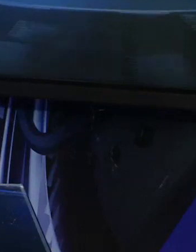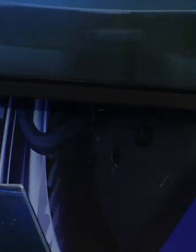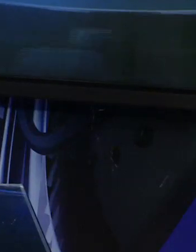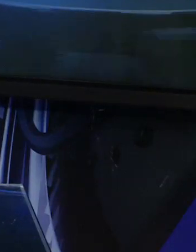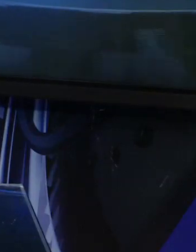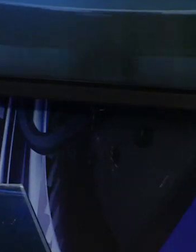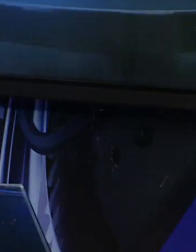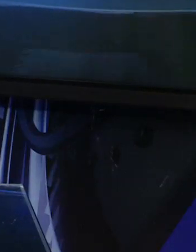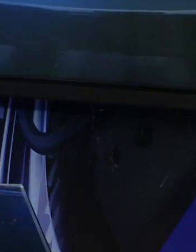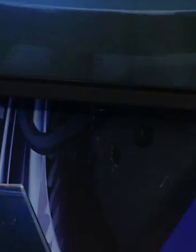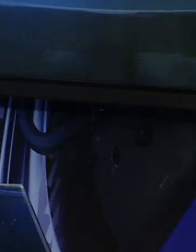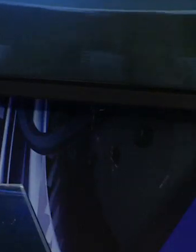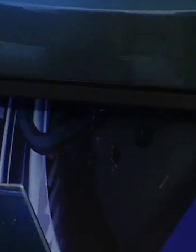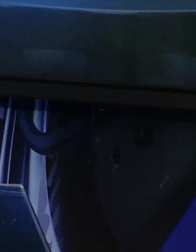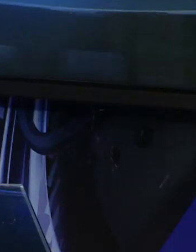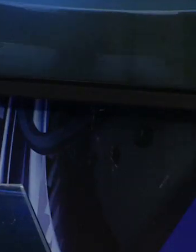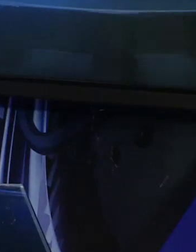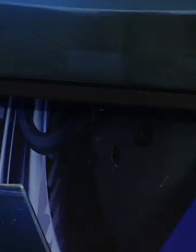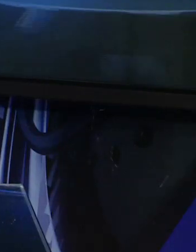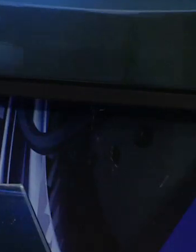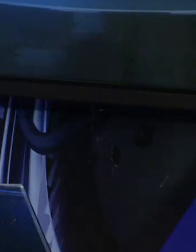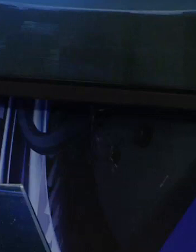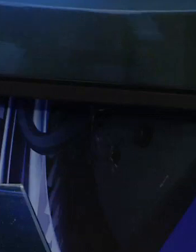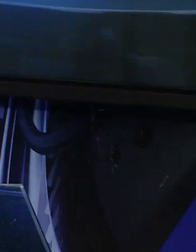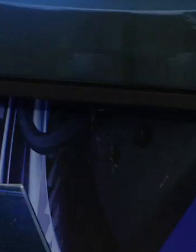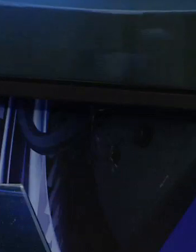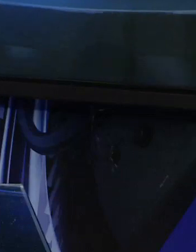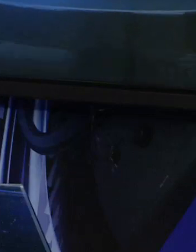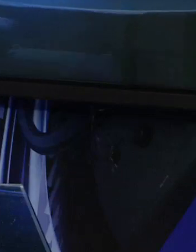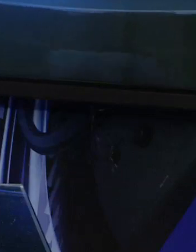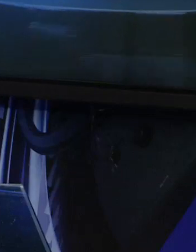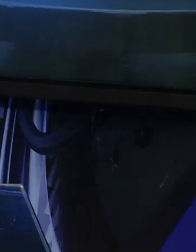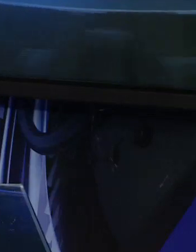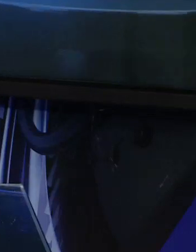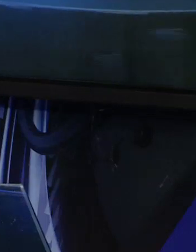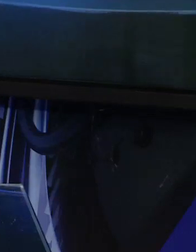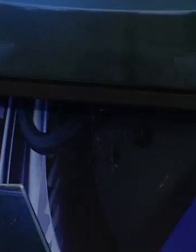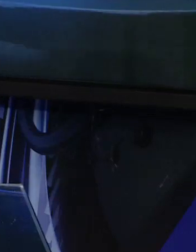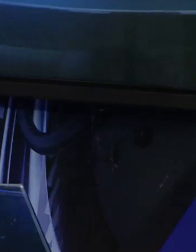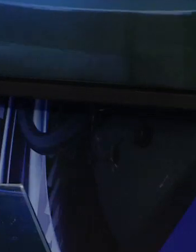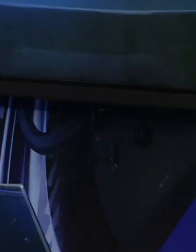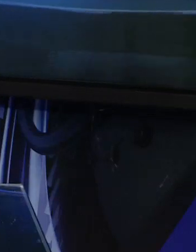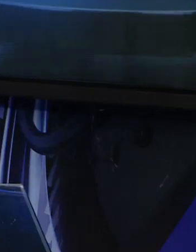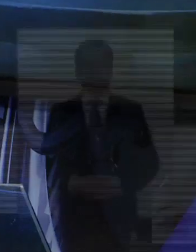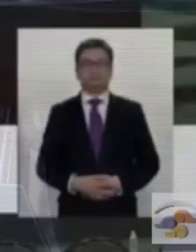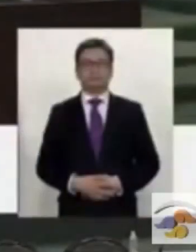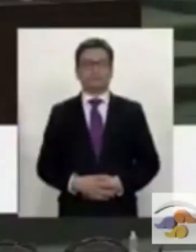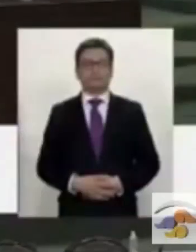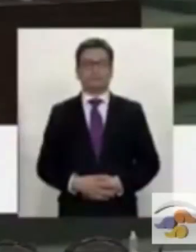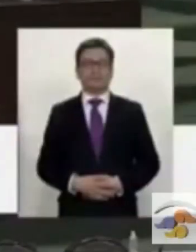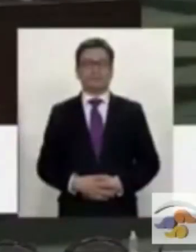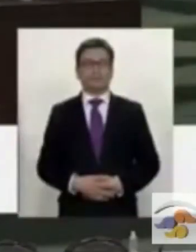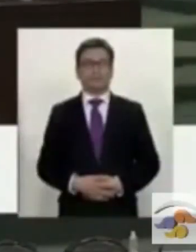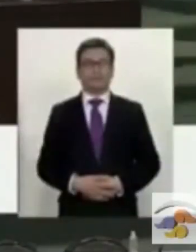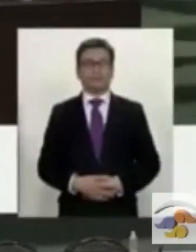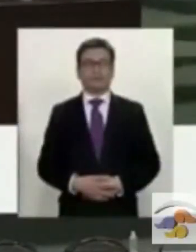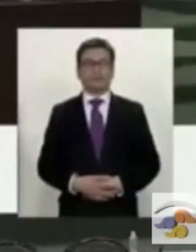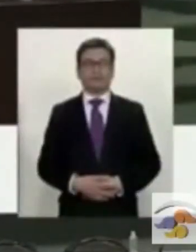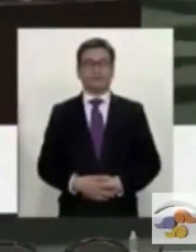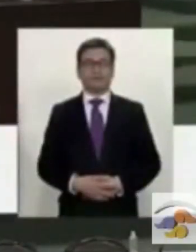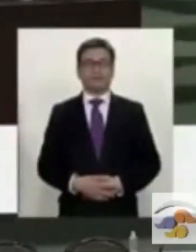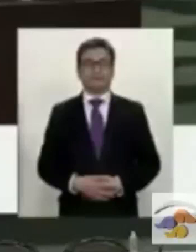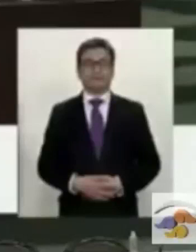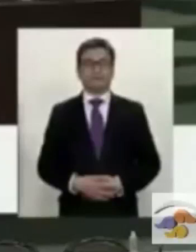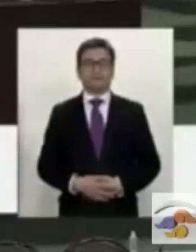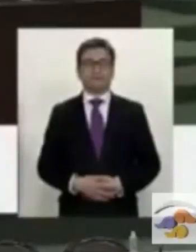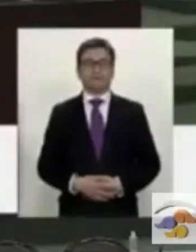violenta la constitución estas son algunas generalidades sobre esta ley la ley nacional de